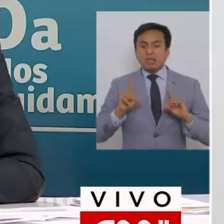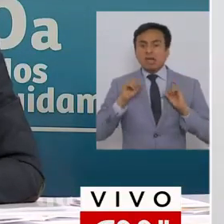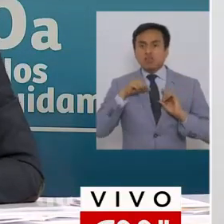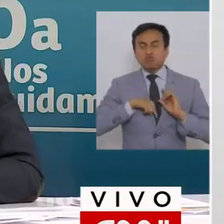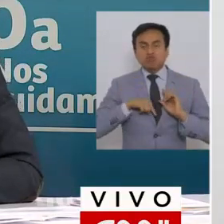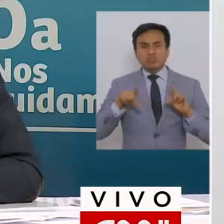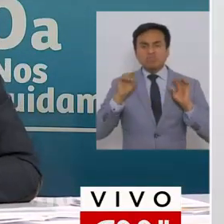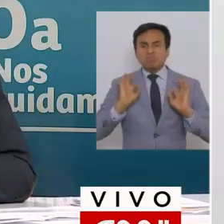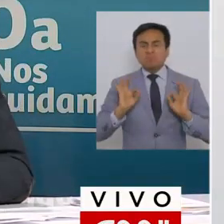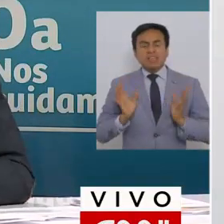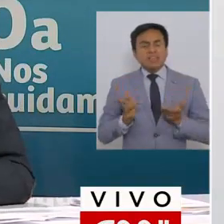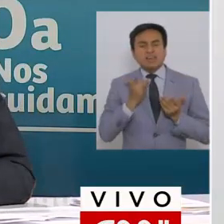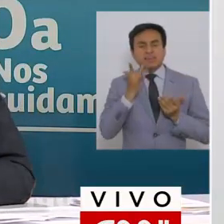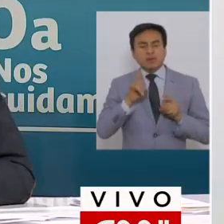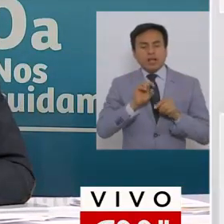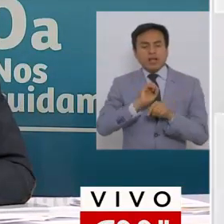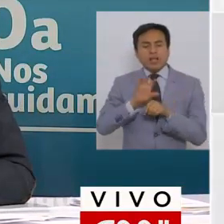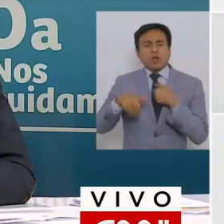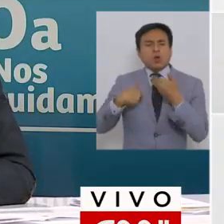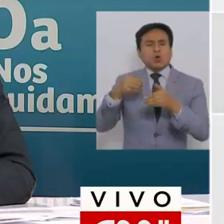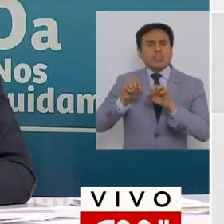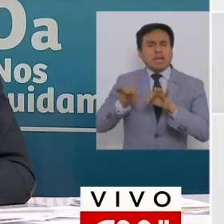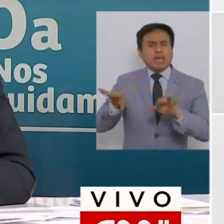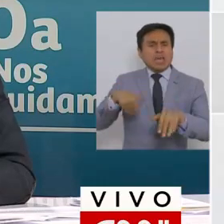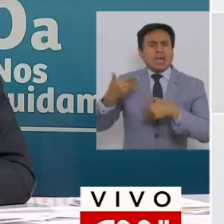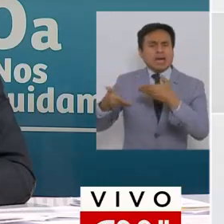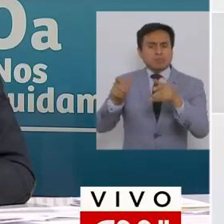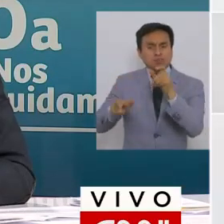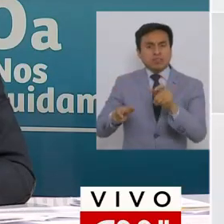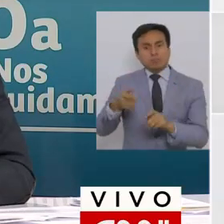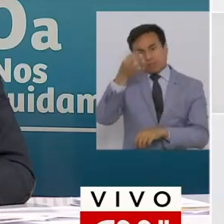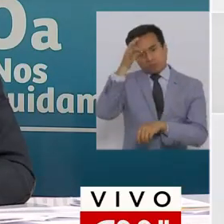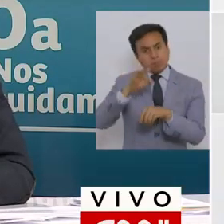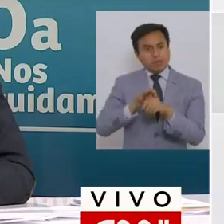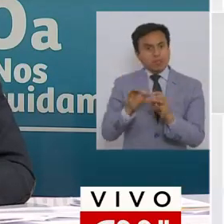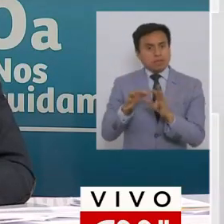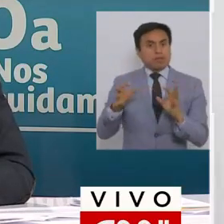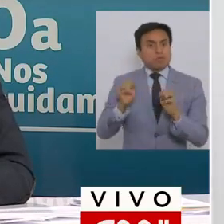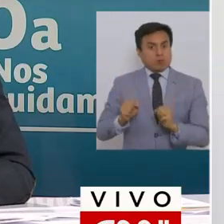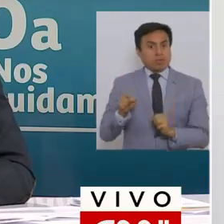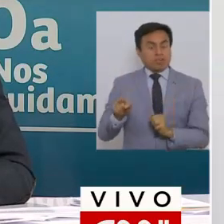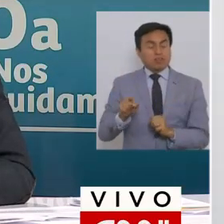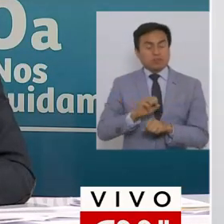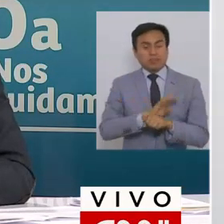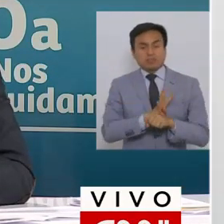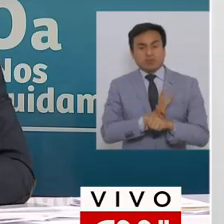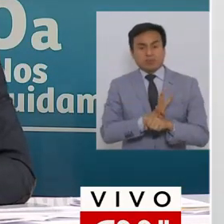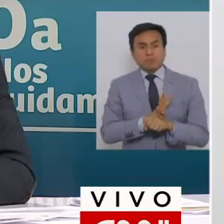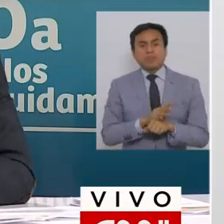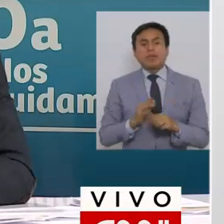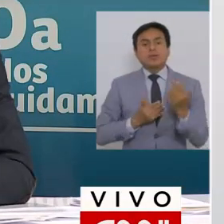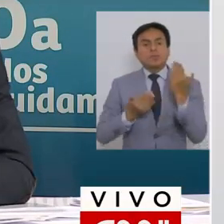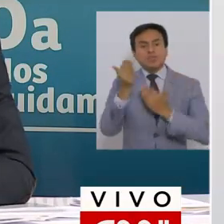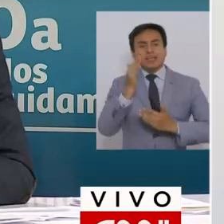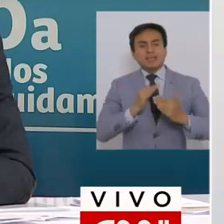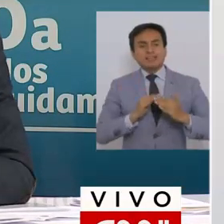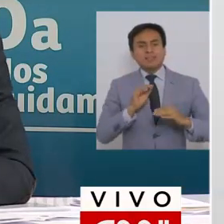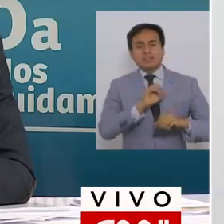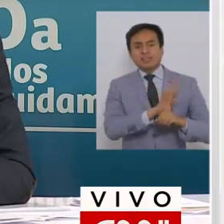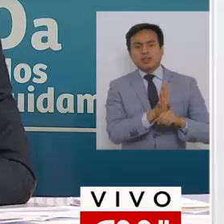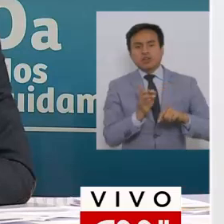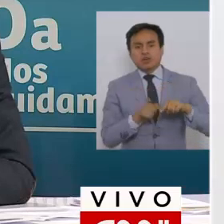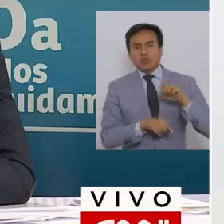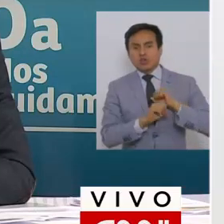leves, podemos contagiar a otras personas que sí pueden desarrollar complicaciones de salud derivadas del COVID-19. Protegerse contra el